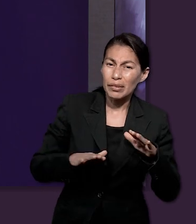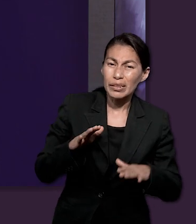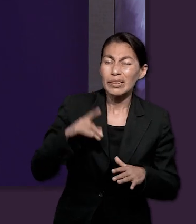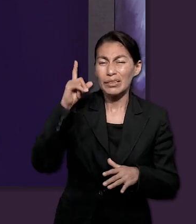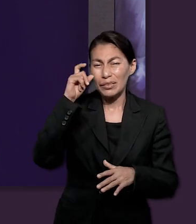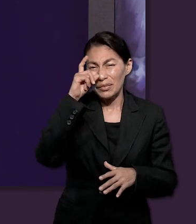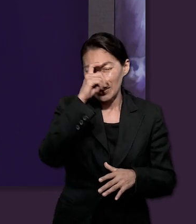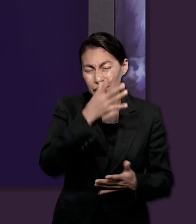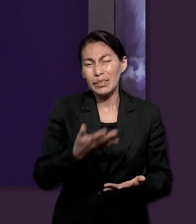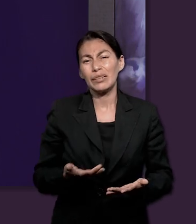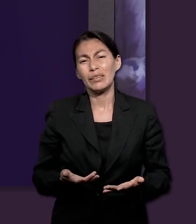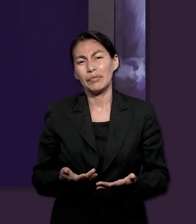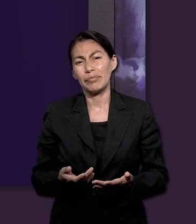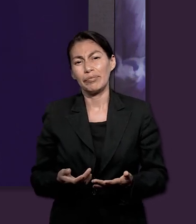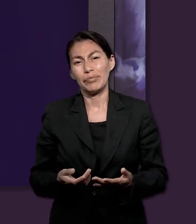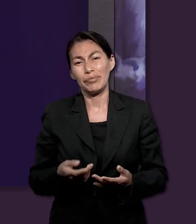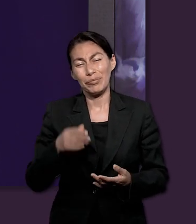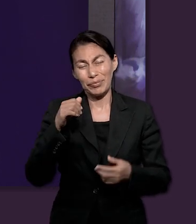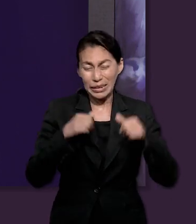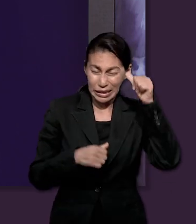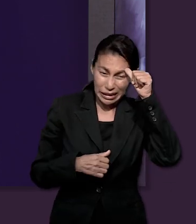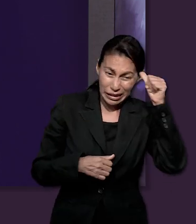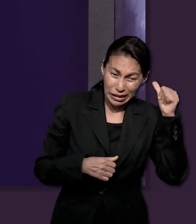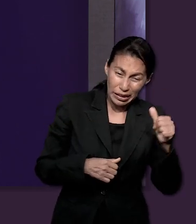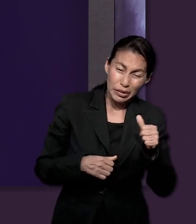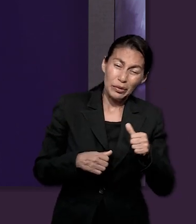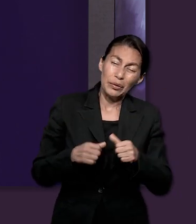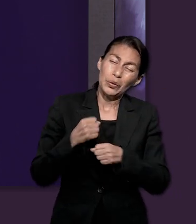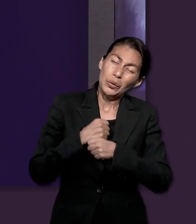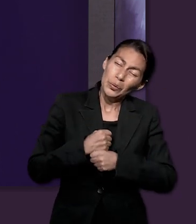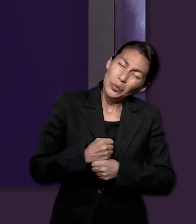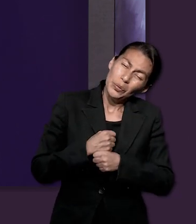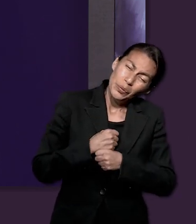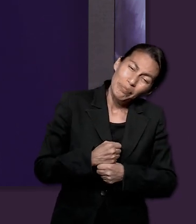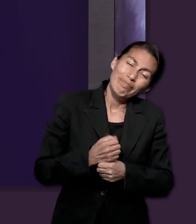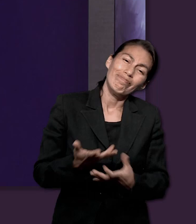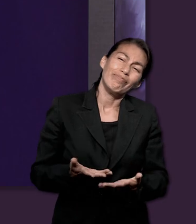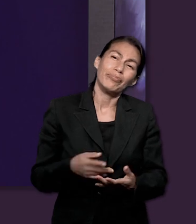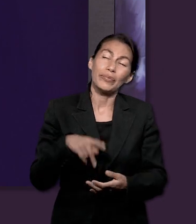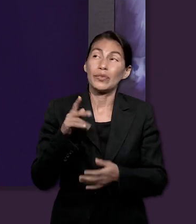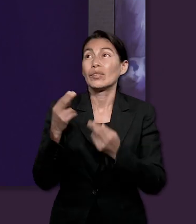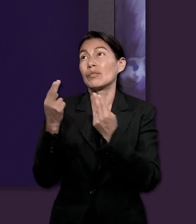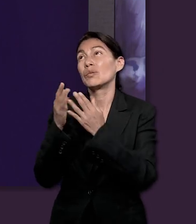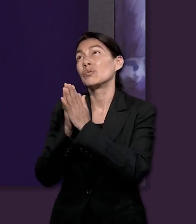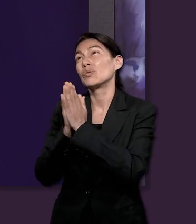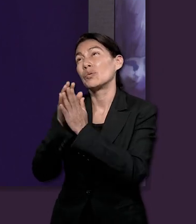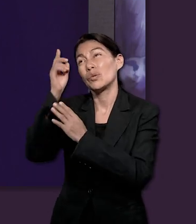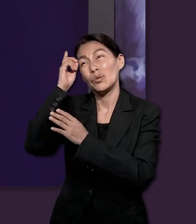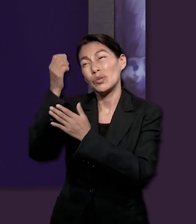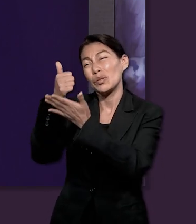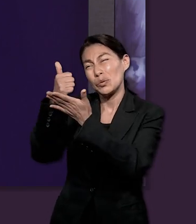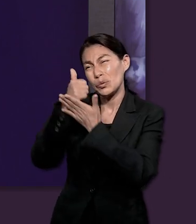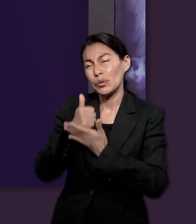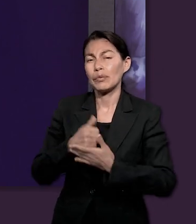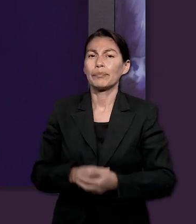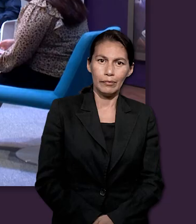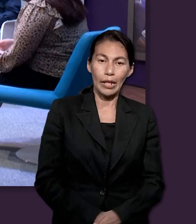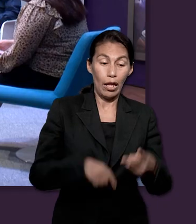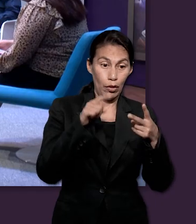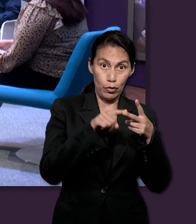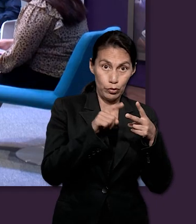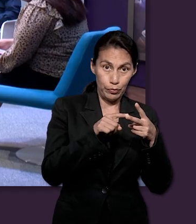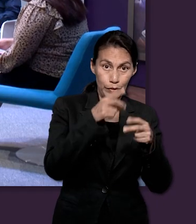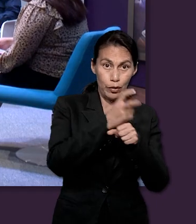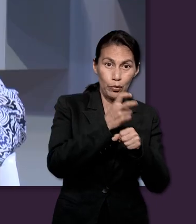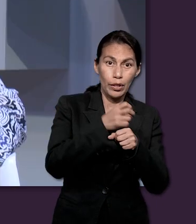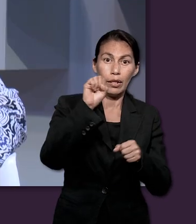nos cuesta trabajo, ¿no? Por esa carga de pecado que tenemos, ¿no? Pero hay que pedirle a Dios. Muchas gracias. Y el siguiente caso lo